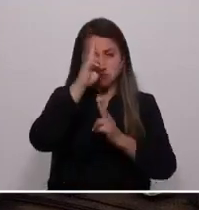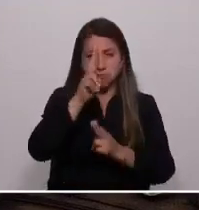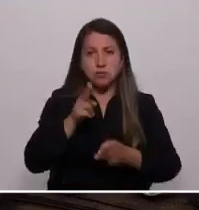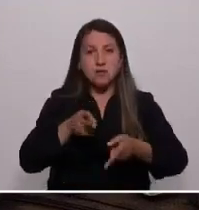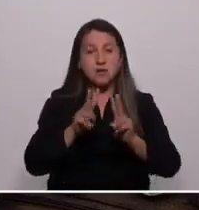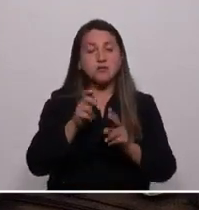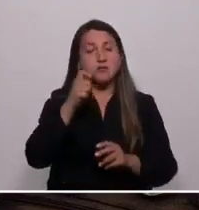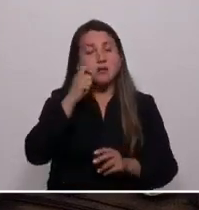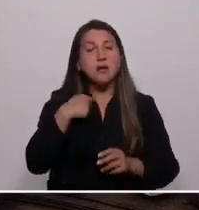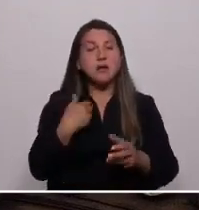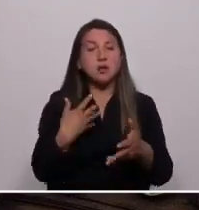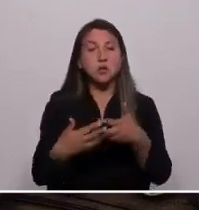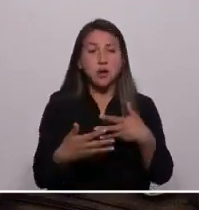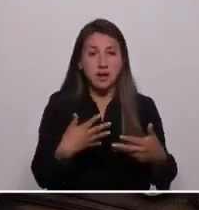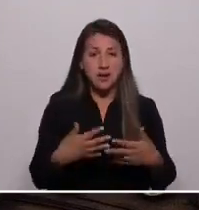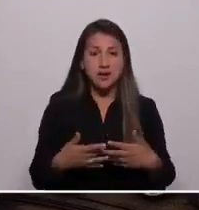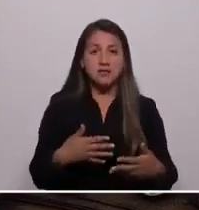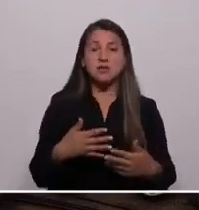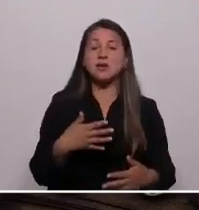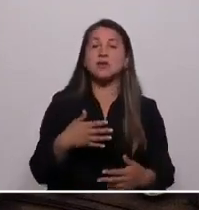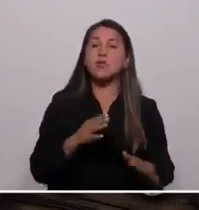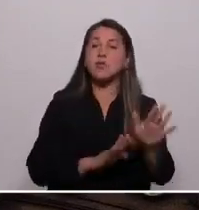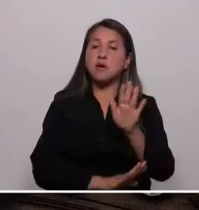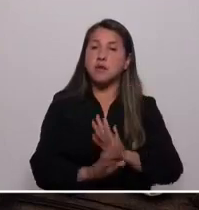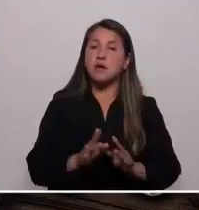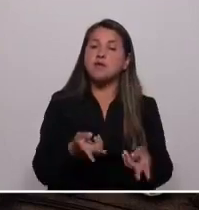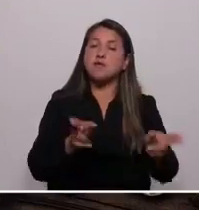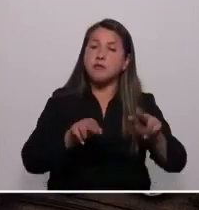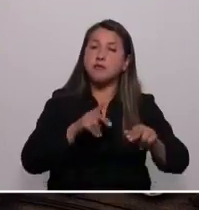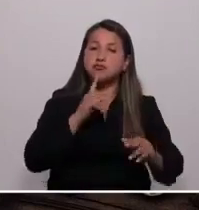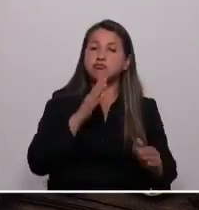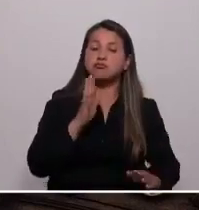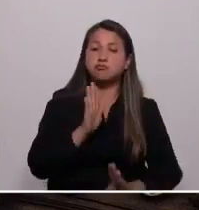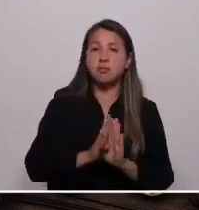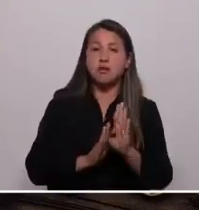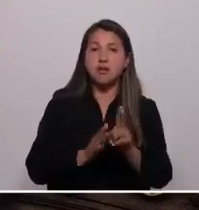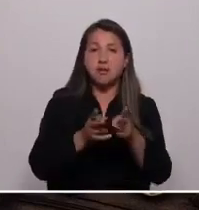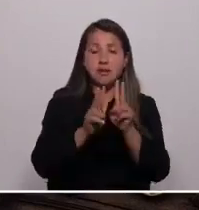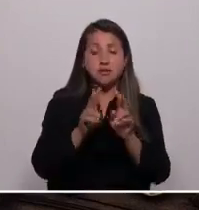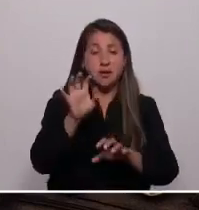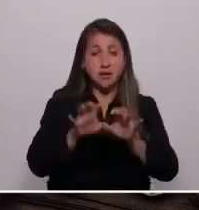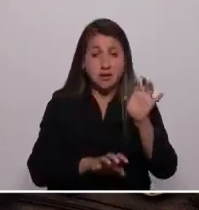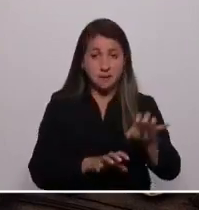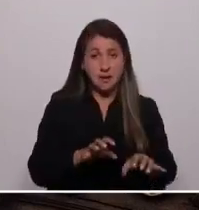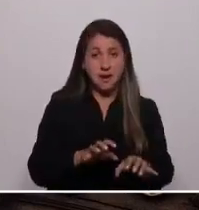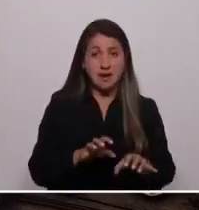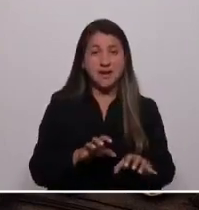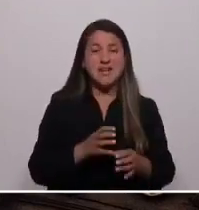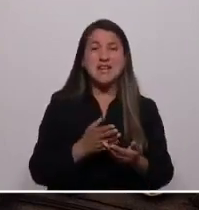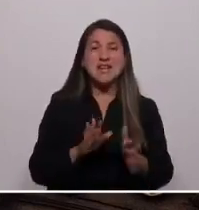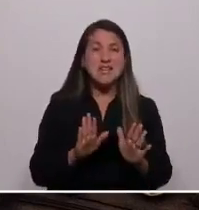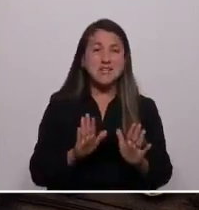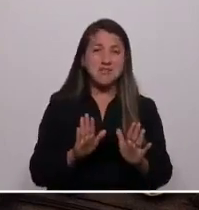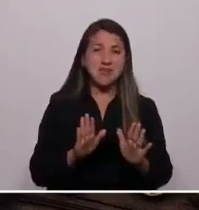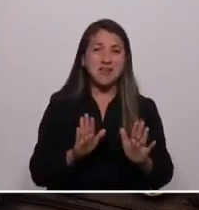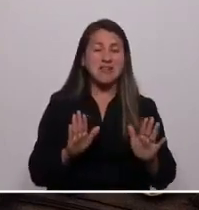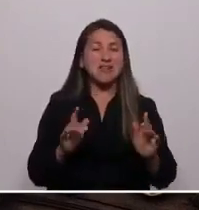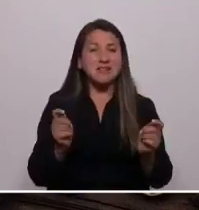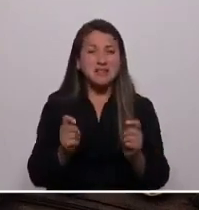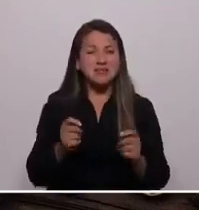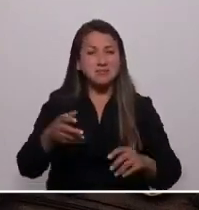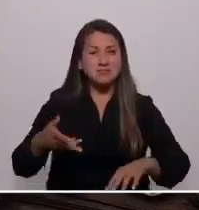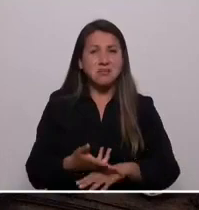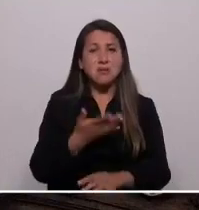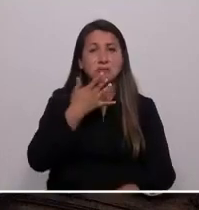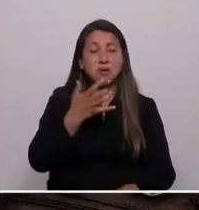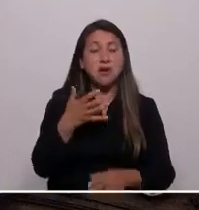de la naturaleza a su resguardo y restauración los derechos de los animales a una existencia libre de tratos degradantes la constitución